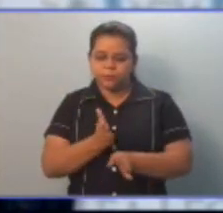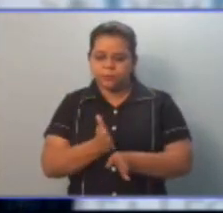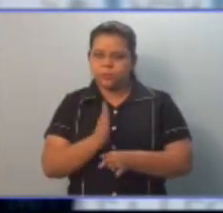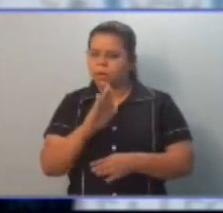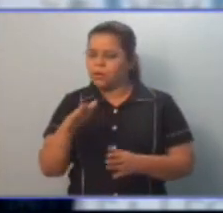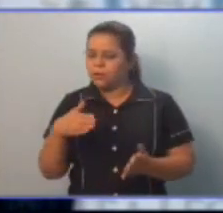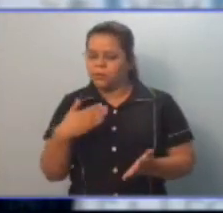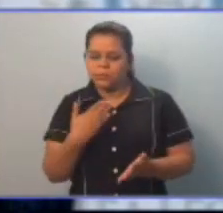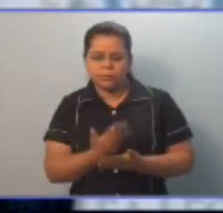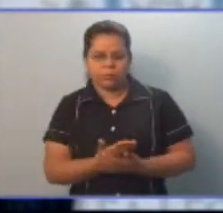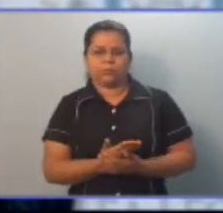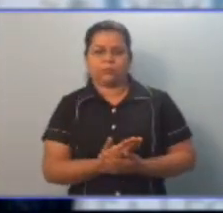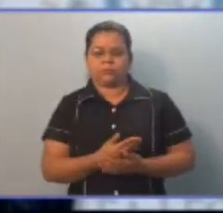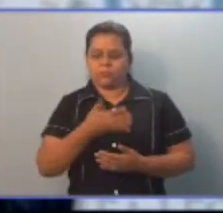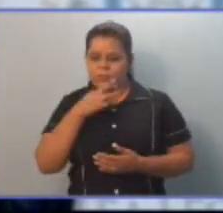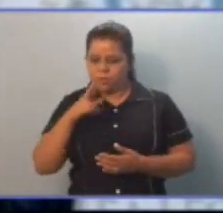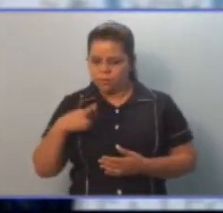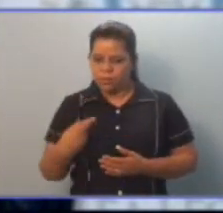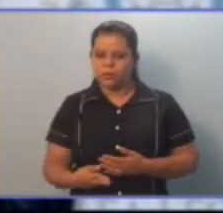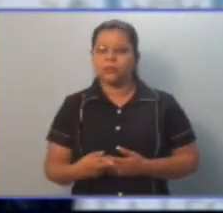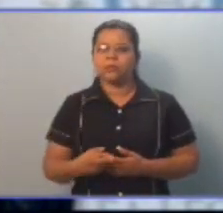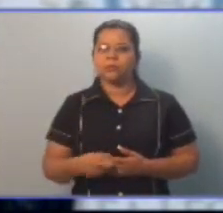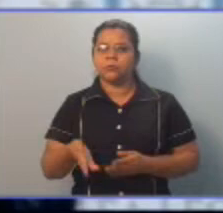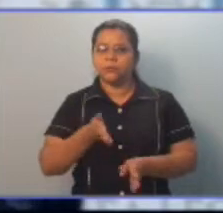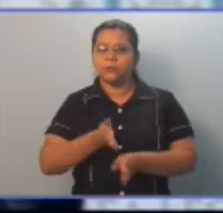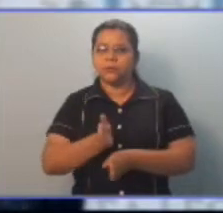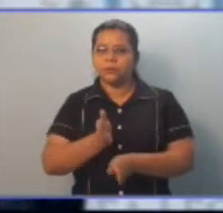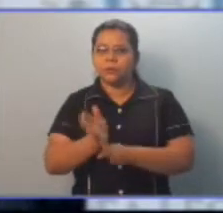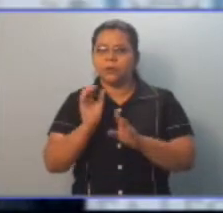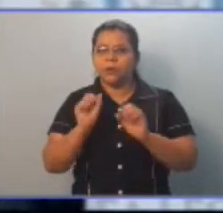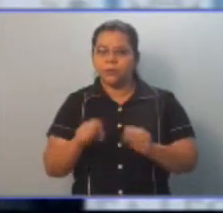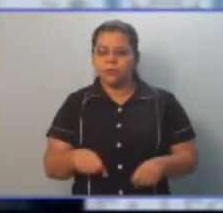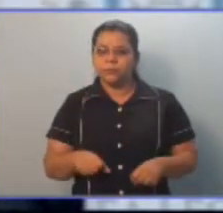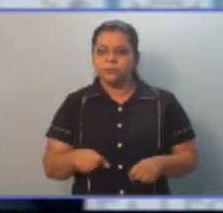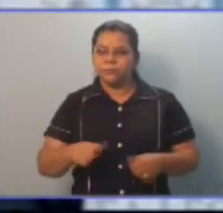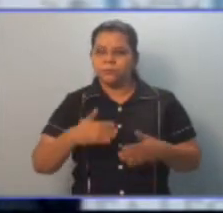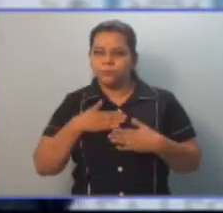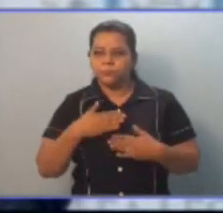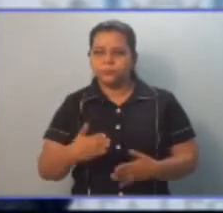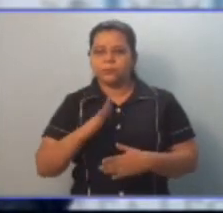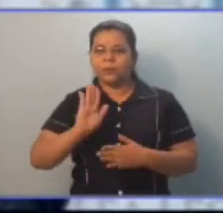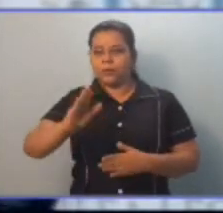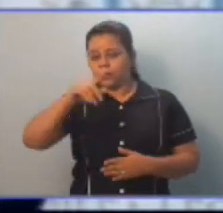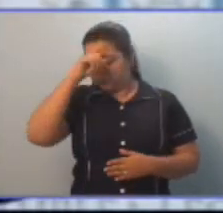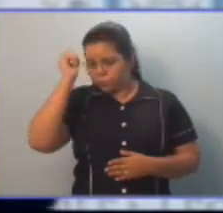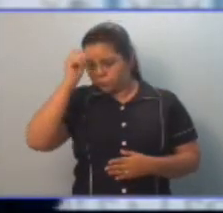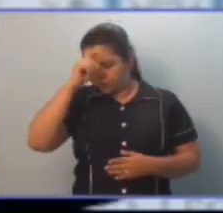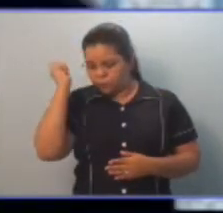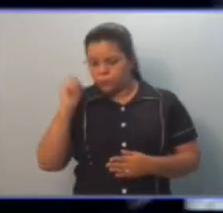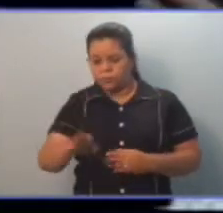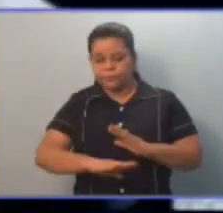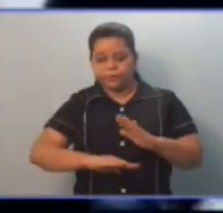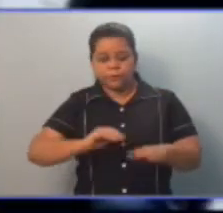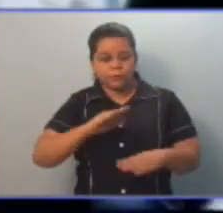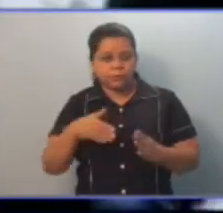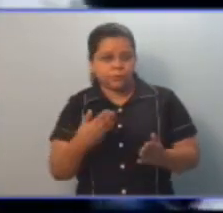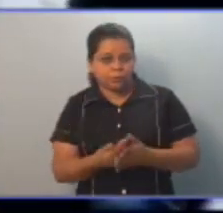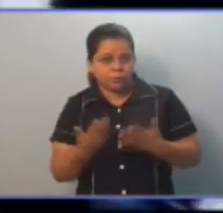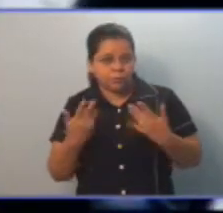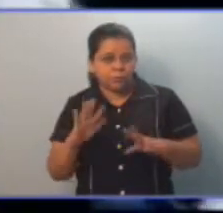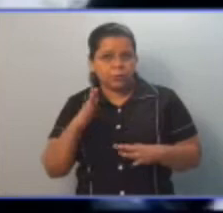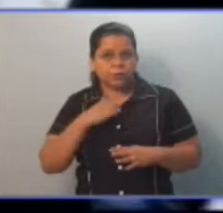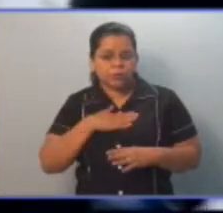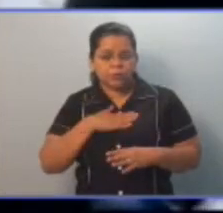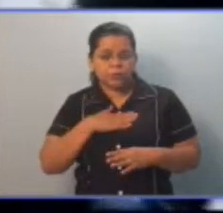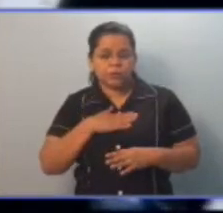el contexto de la palabra, que sean profesionales que se dediquen a hacer su trabajo en base a lo que tienen del otro lado,